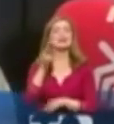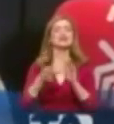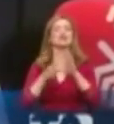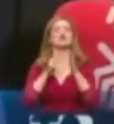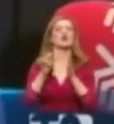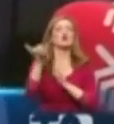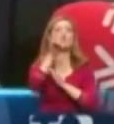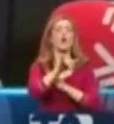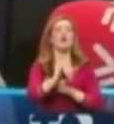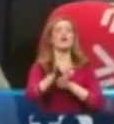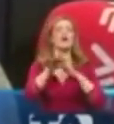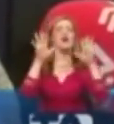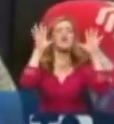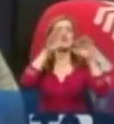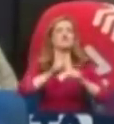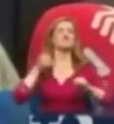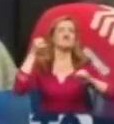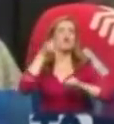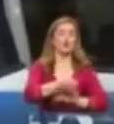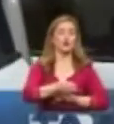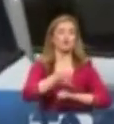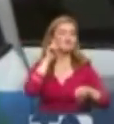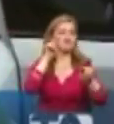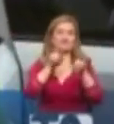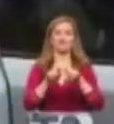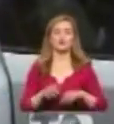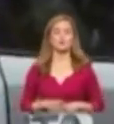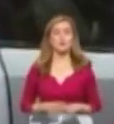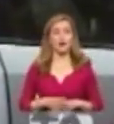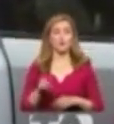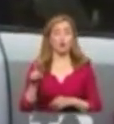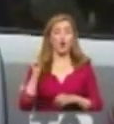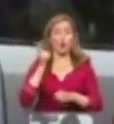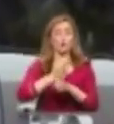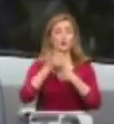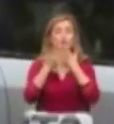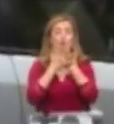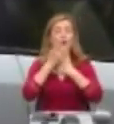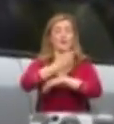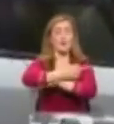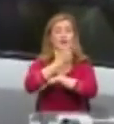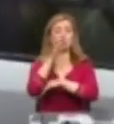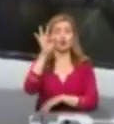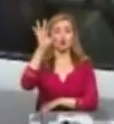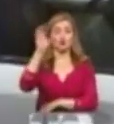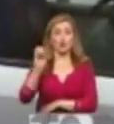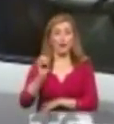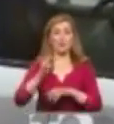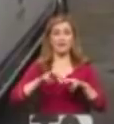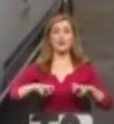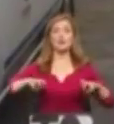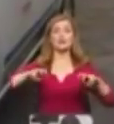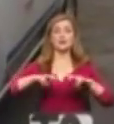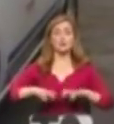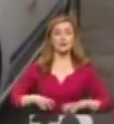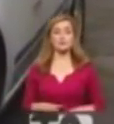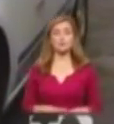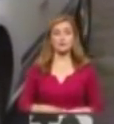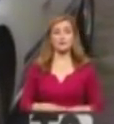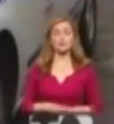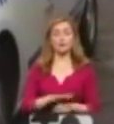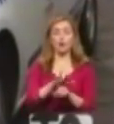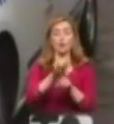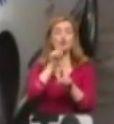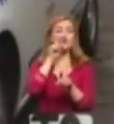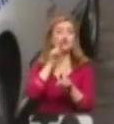de delitos, no son relaciones sexuales consensuadas. El agresor tiene prisión preventiva durante 90 días para investigaciones por